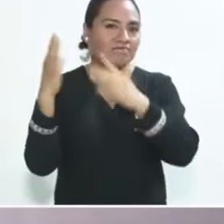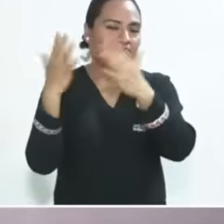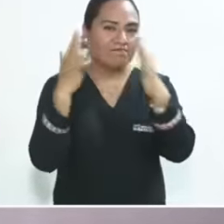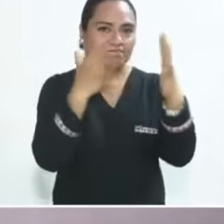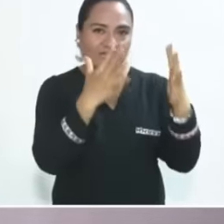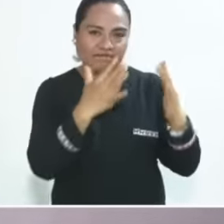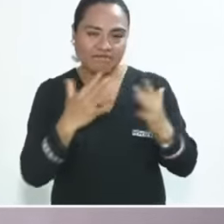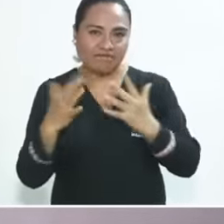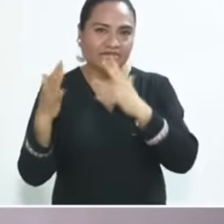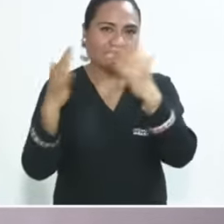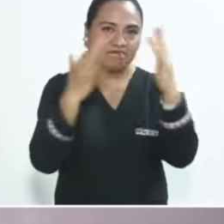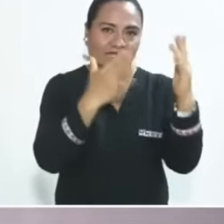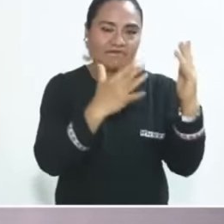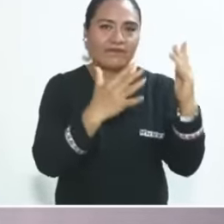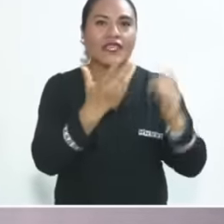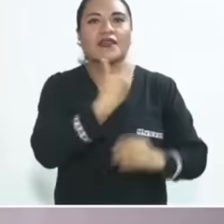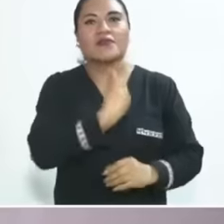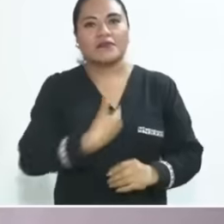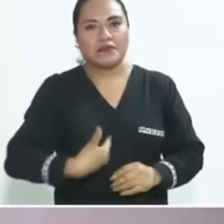Presidenta